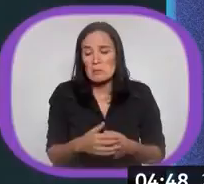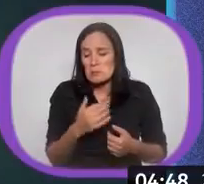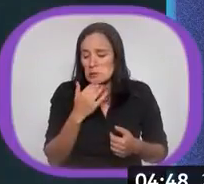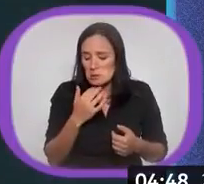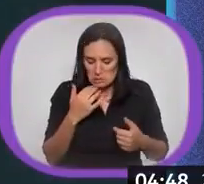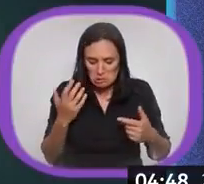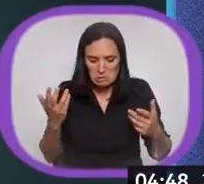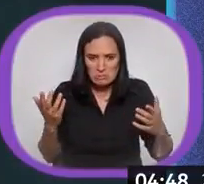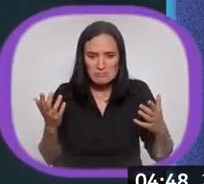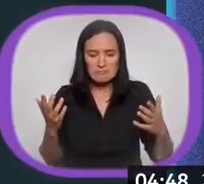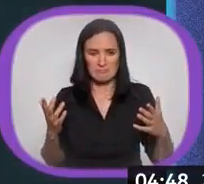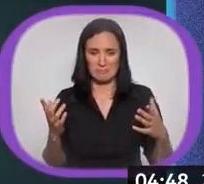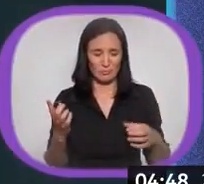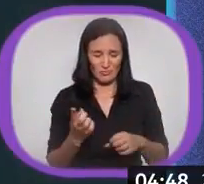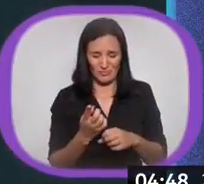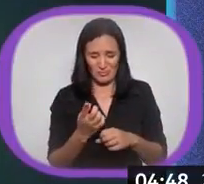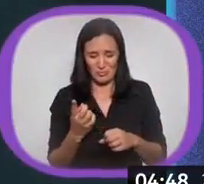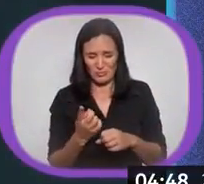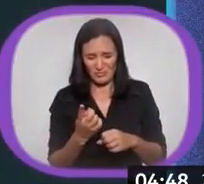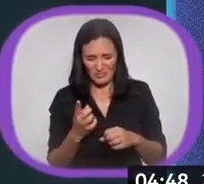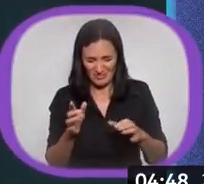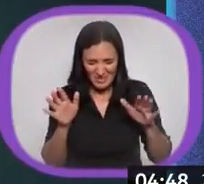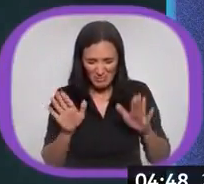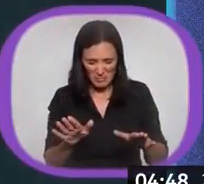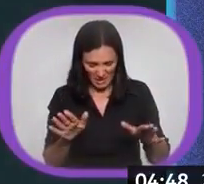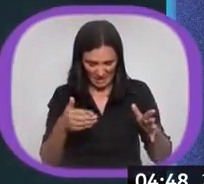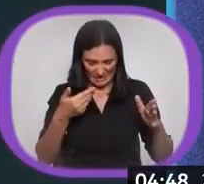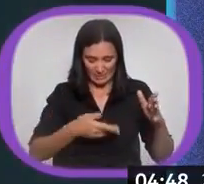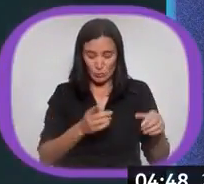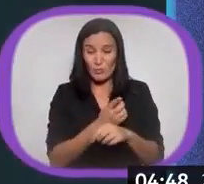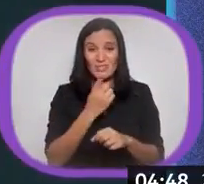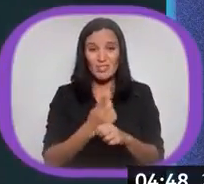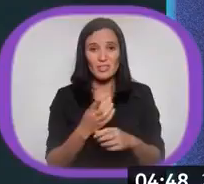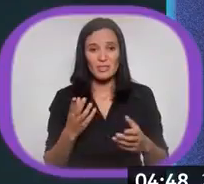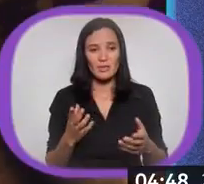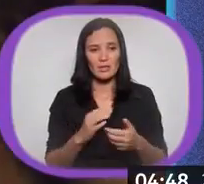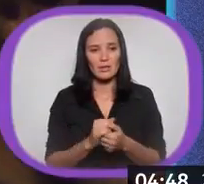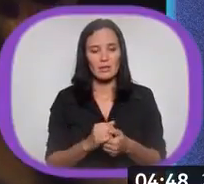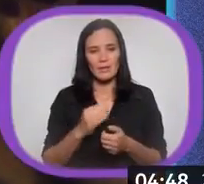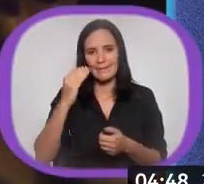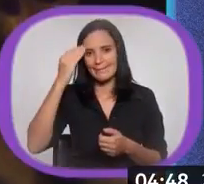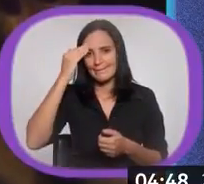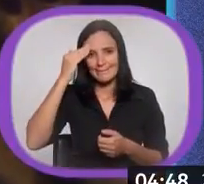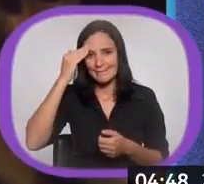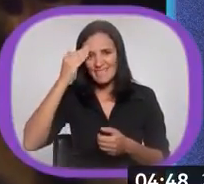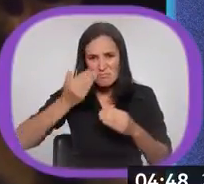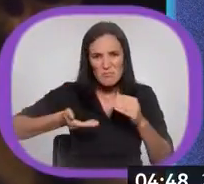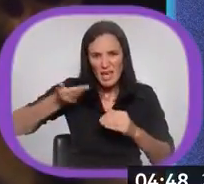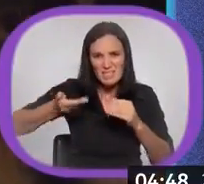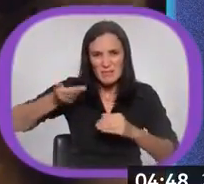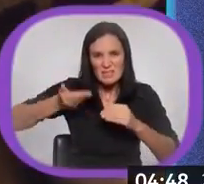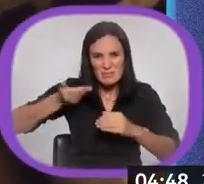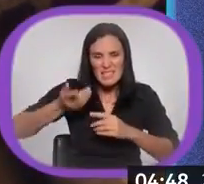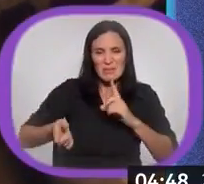¡Malabares! Es que no puedo detenerme. ¿El aumentador de